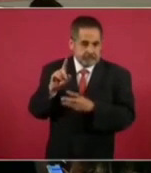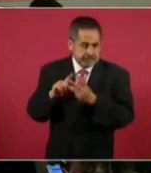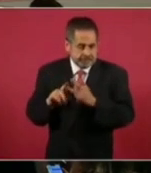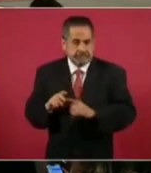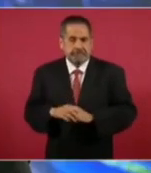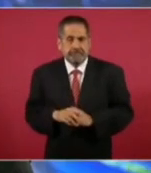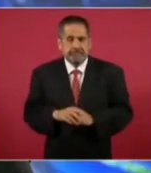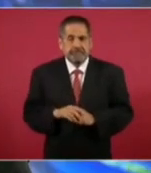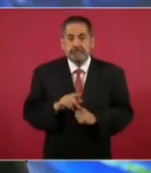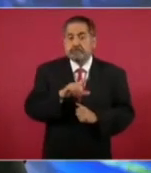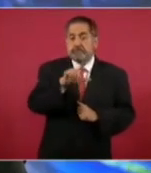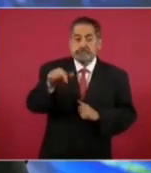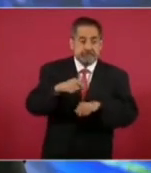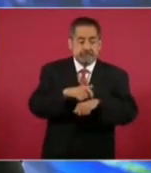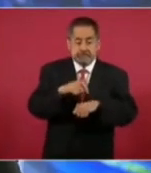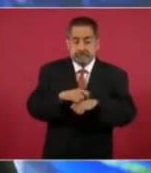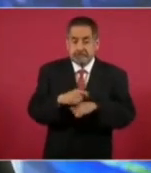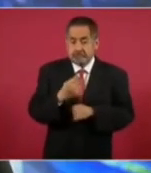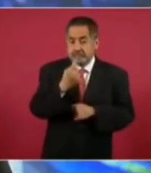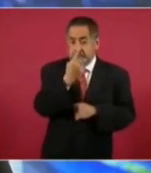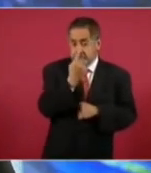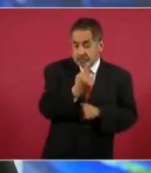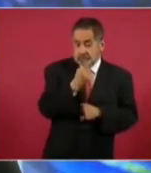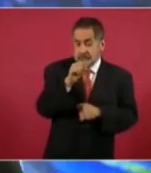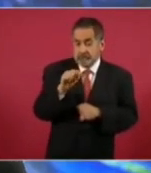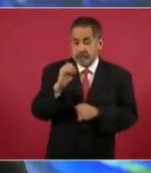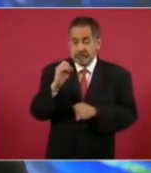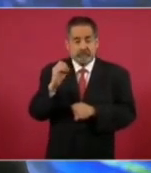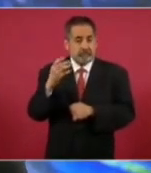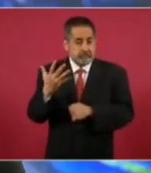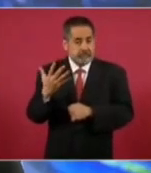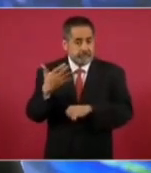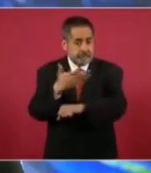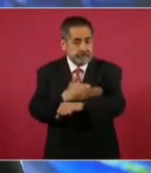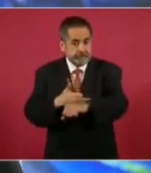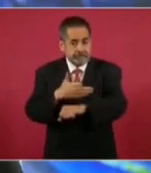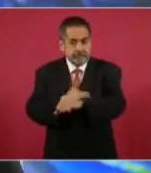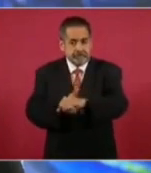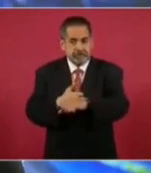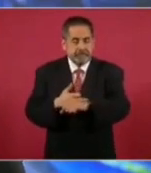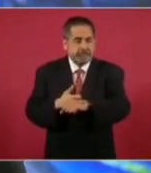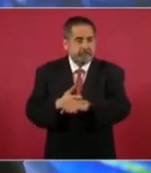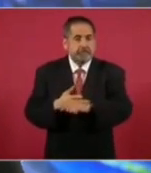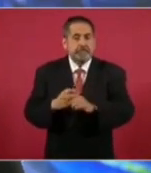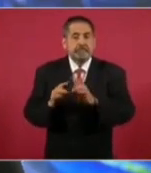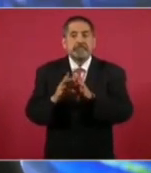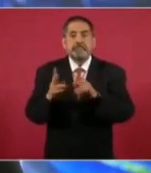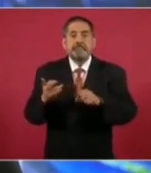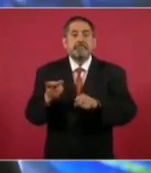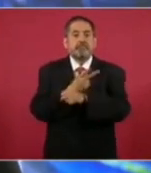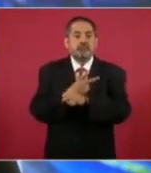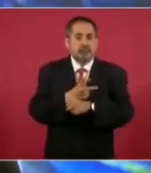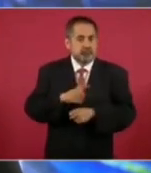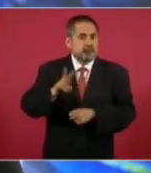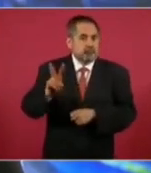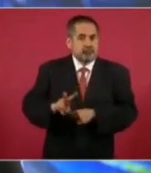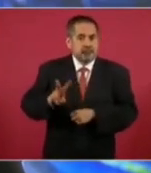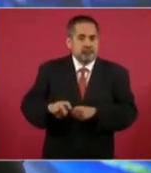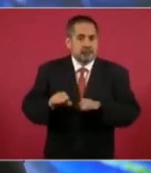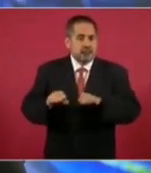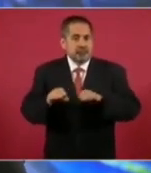a las 13:05 de la tarde se suscita el sismo de